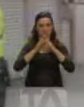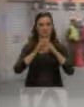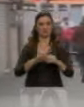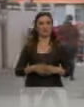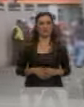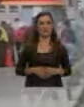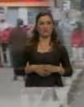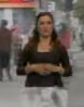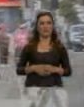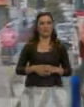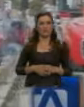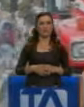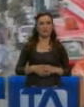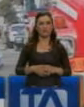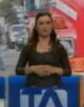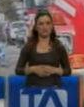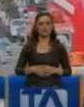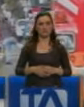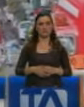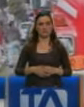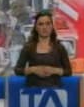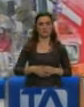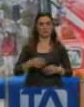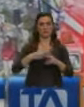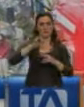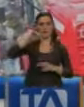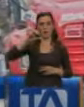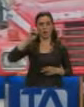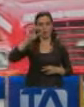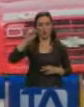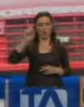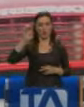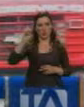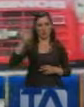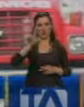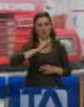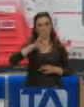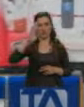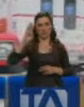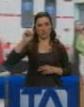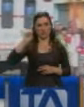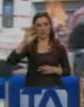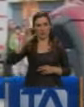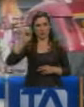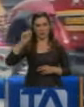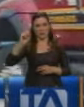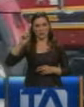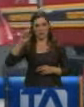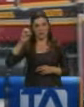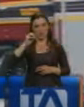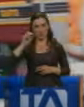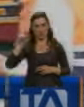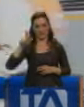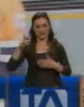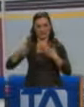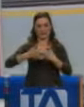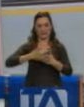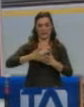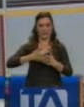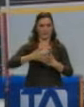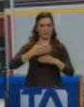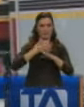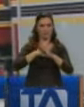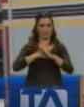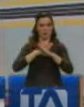este momento, ahí vemos que la José Batonado... esta está cerrada y